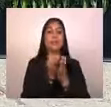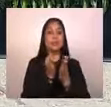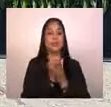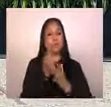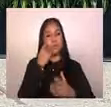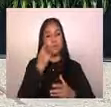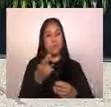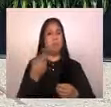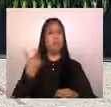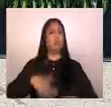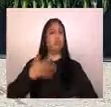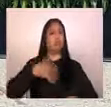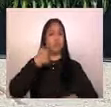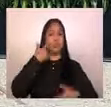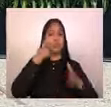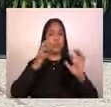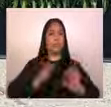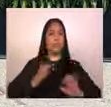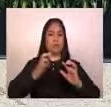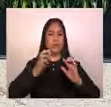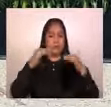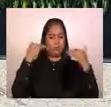han salido grandes personajes.